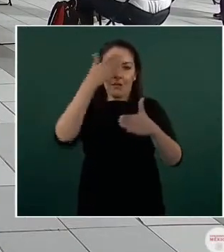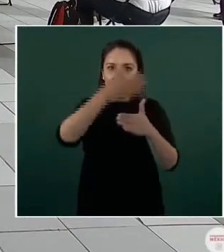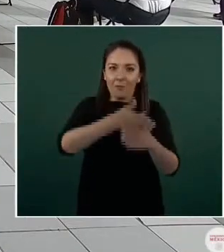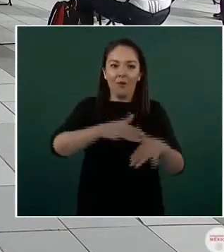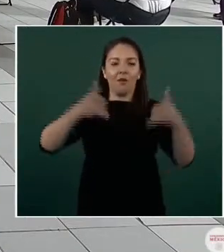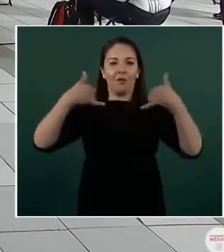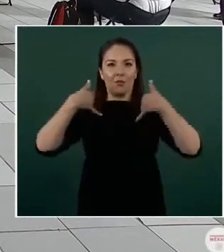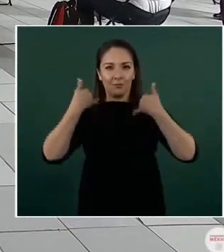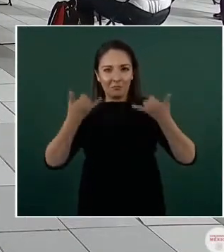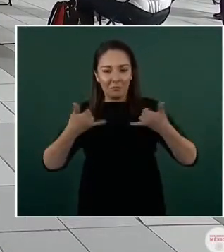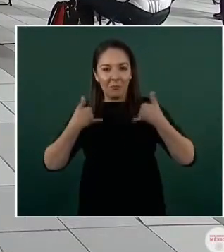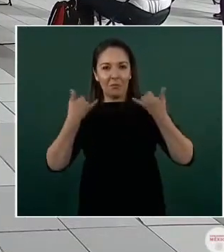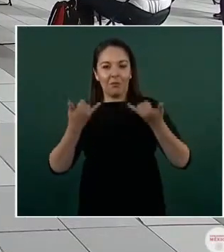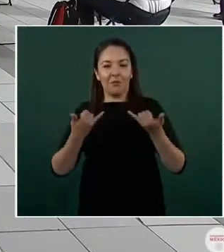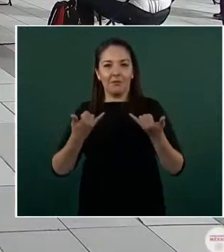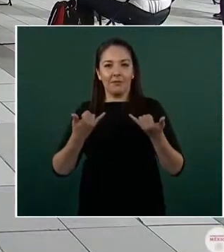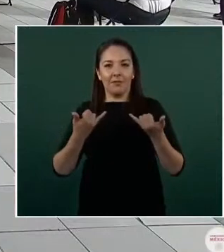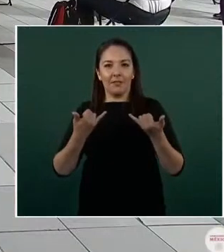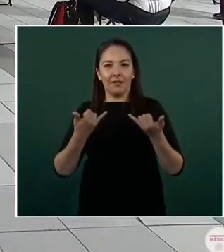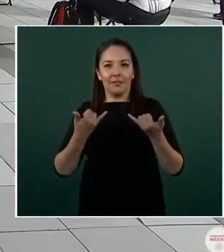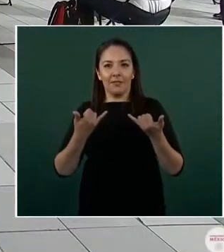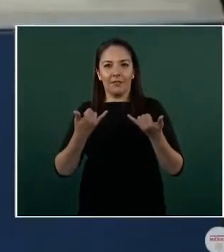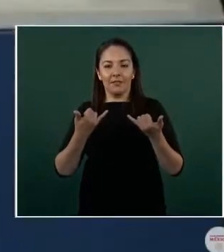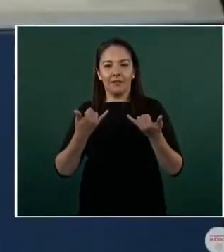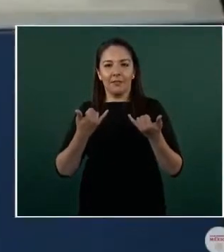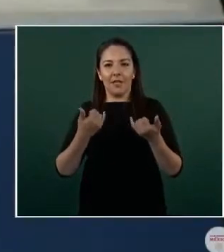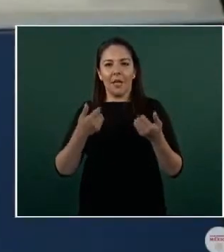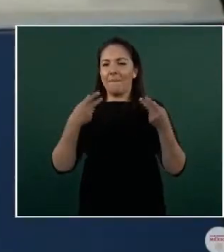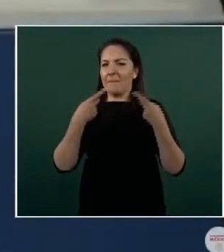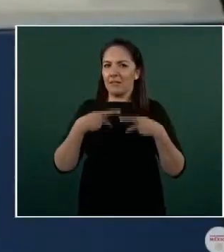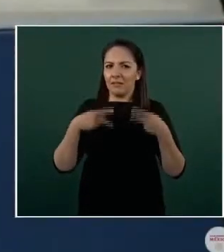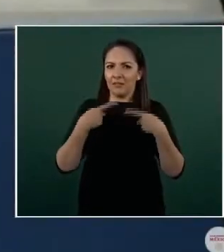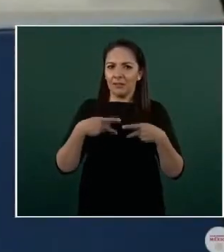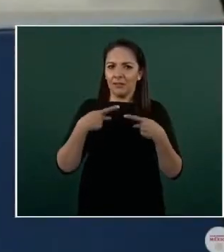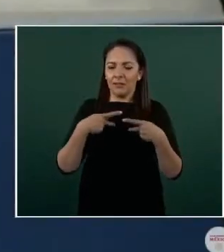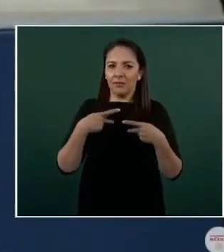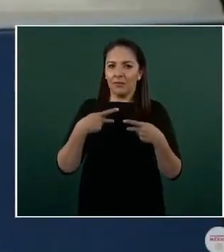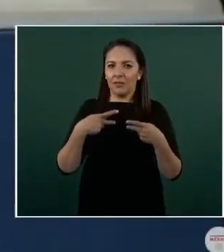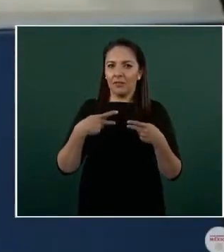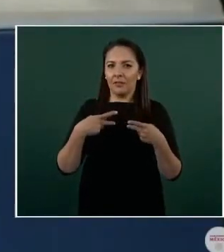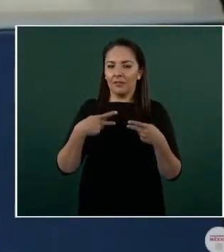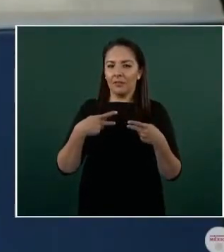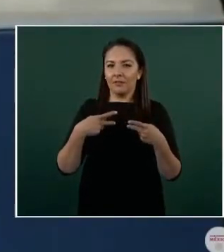los jóvenes, de las personas que son